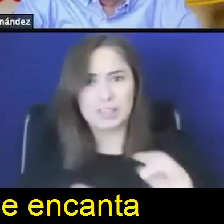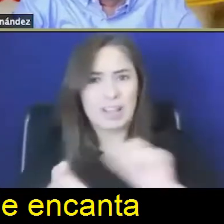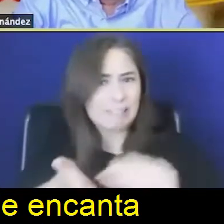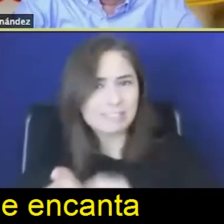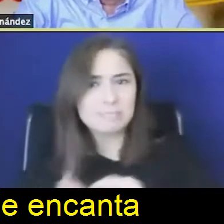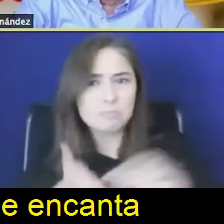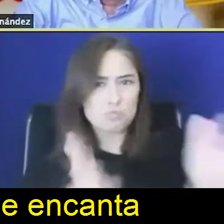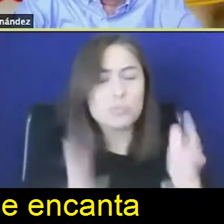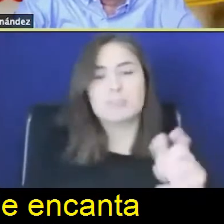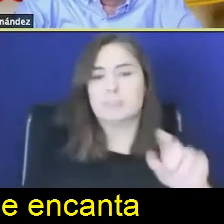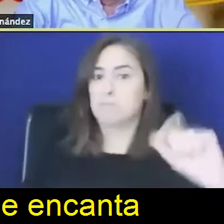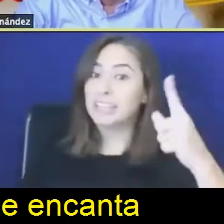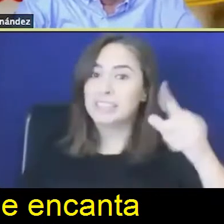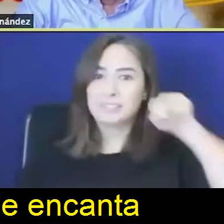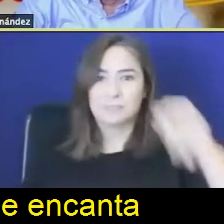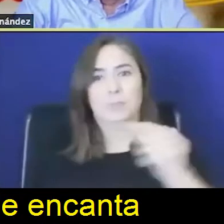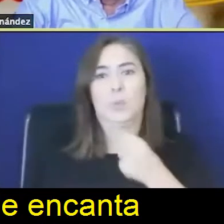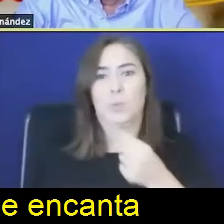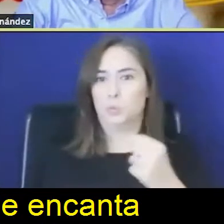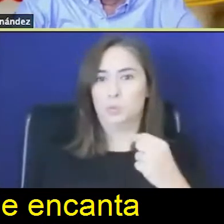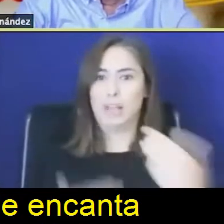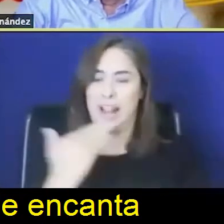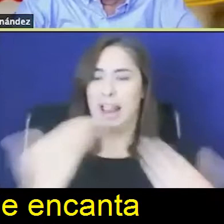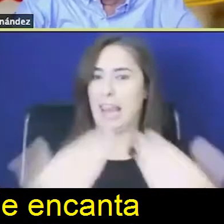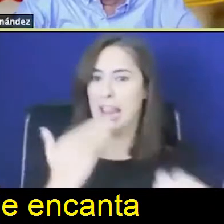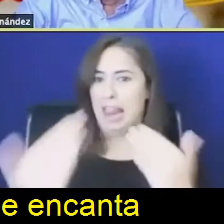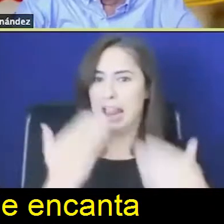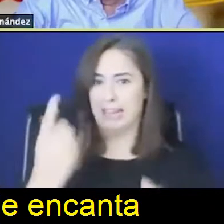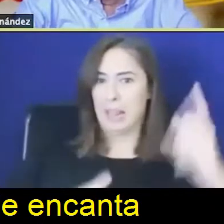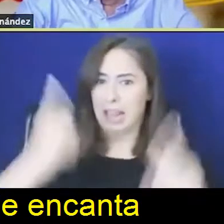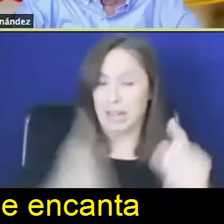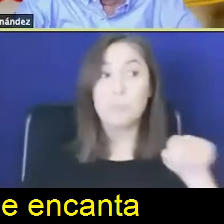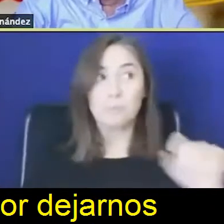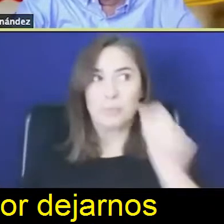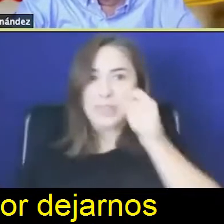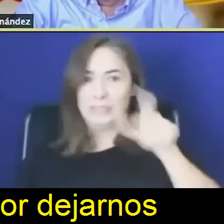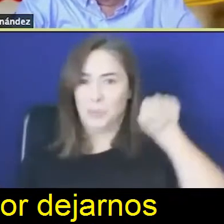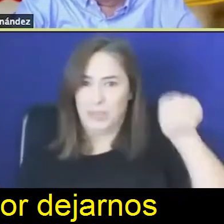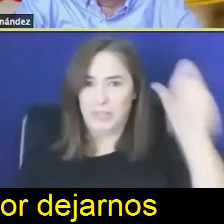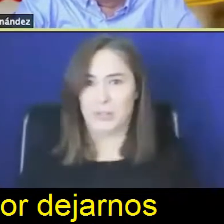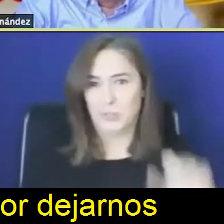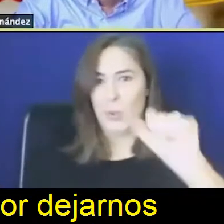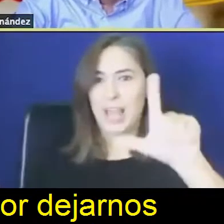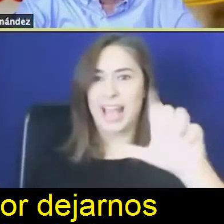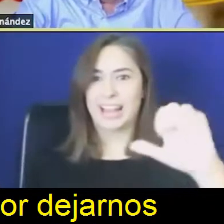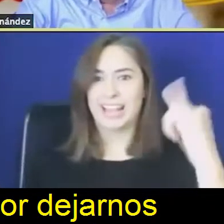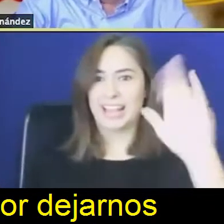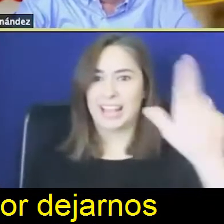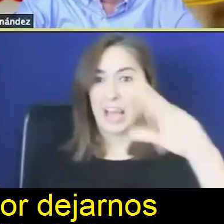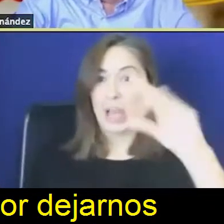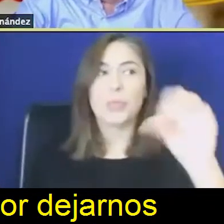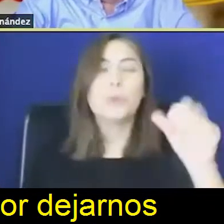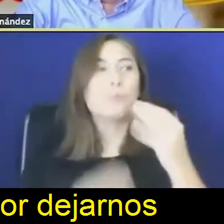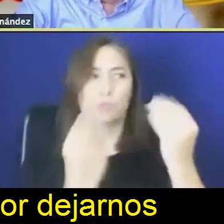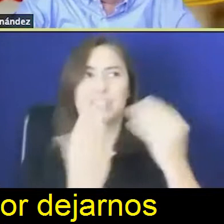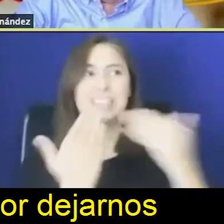encanta conversar sobre todo, que es lo que más he descubierto de Alejandro. Bueno, Alejandro, muchas gracias por estar con